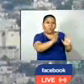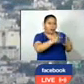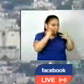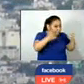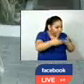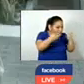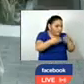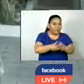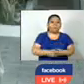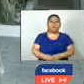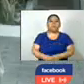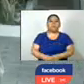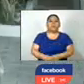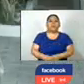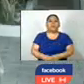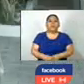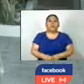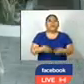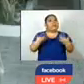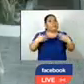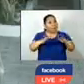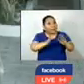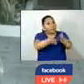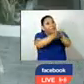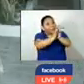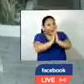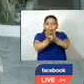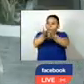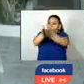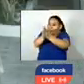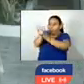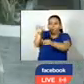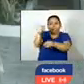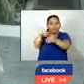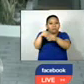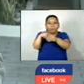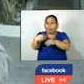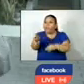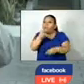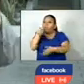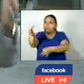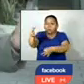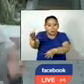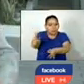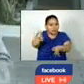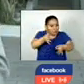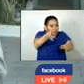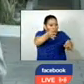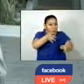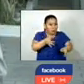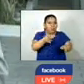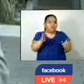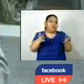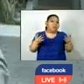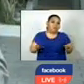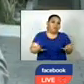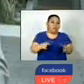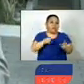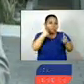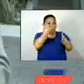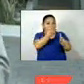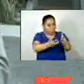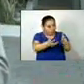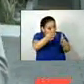investigación. Y es que se le ha solicitado a los bancos mucha información o información de los investigados